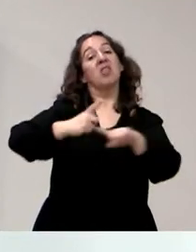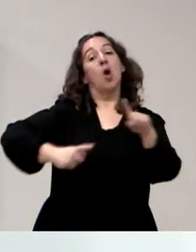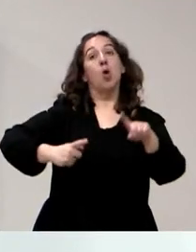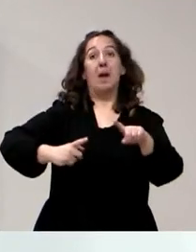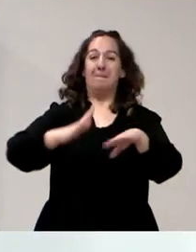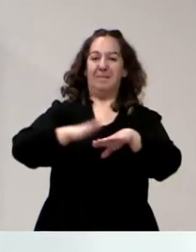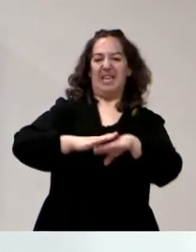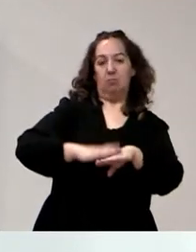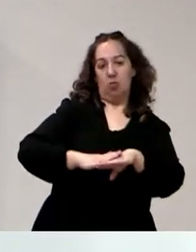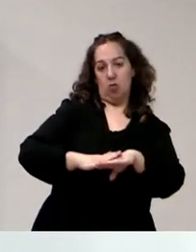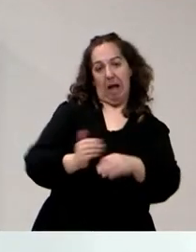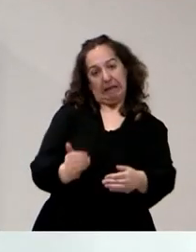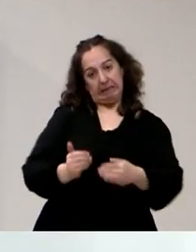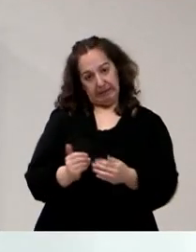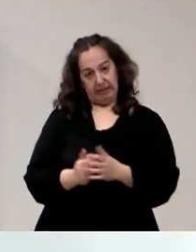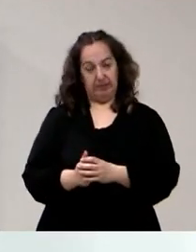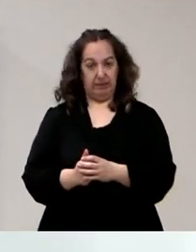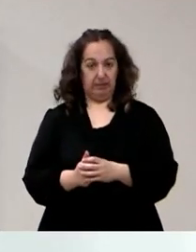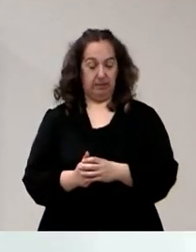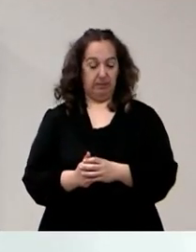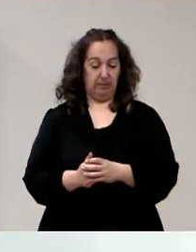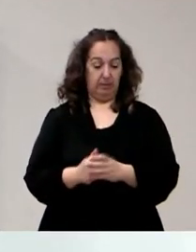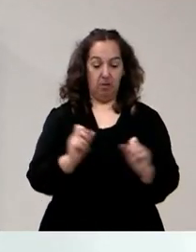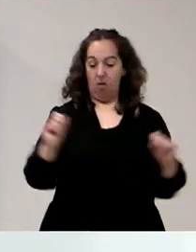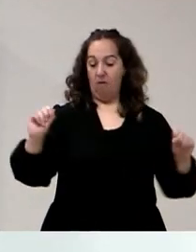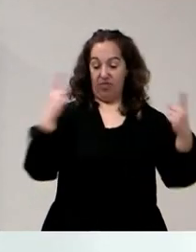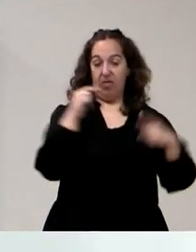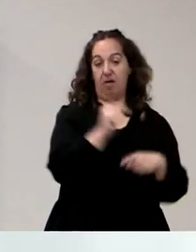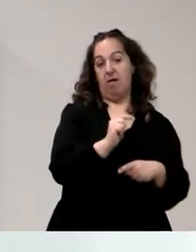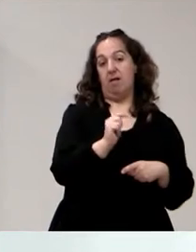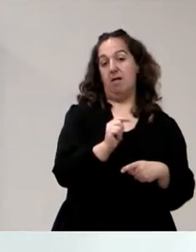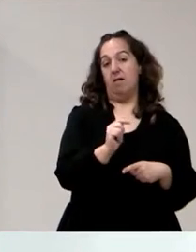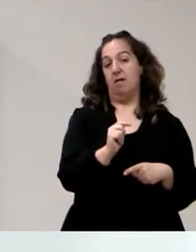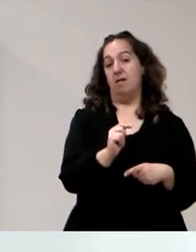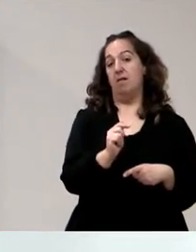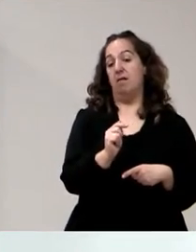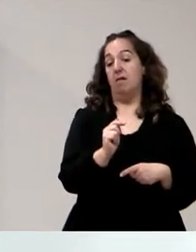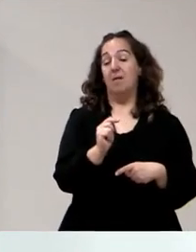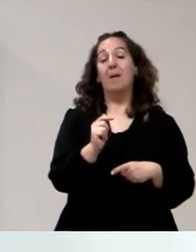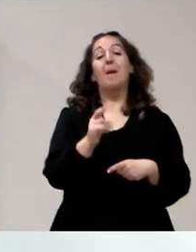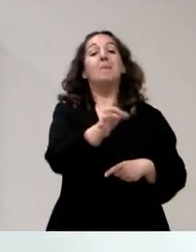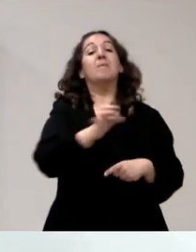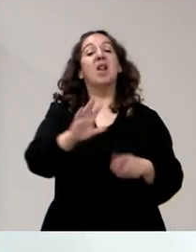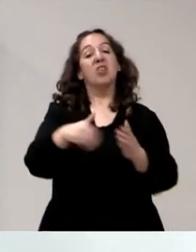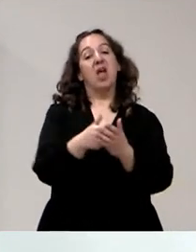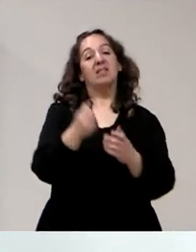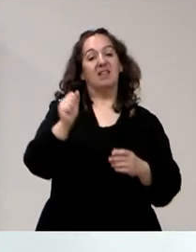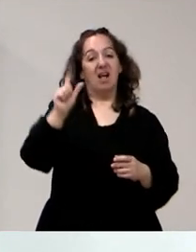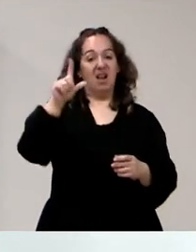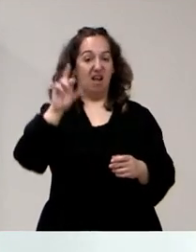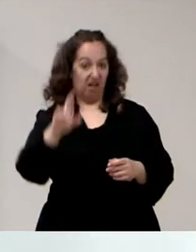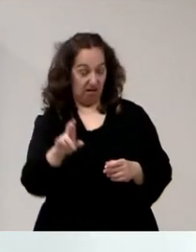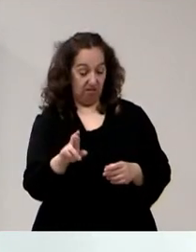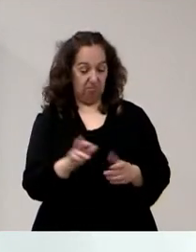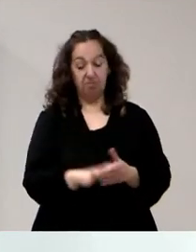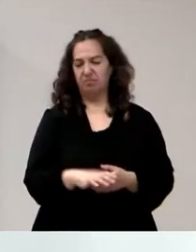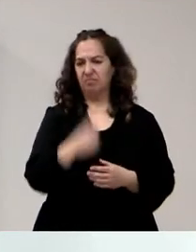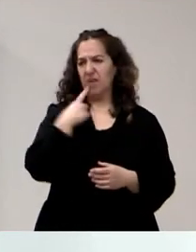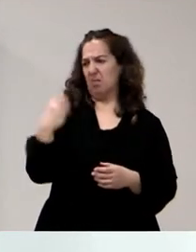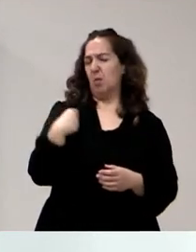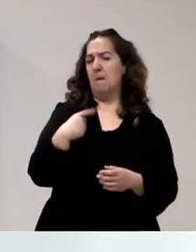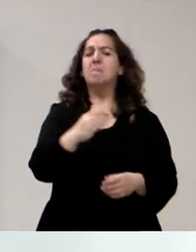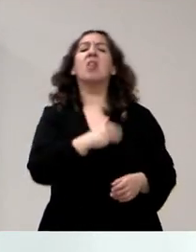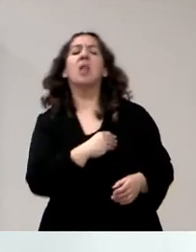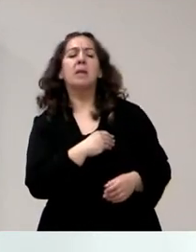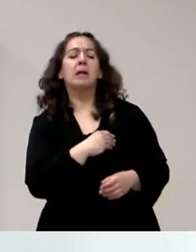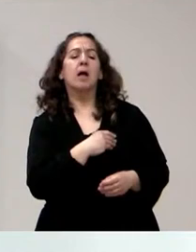como mínimo eh en el momento en el que podamos poner en servicio el tramo Palencia alar del Rey me preguntarán ustedes oiga merece